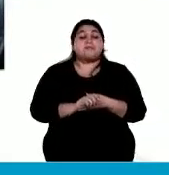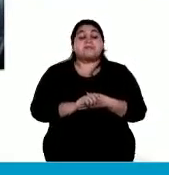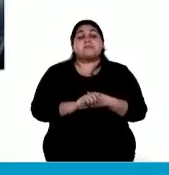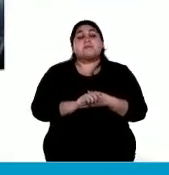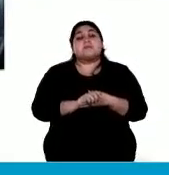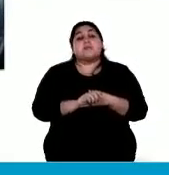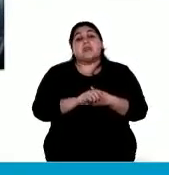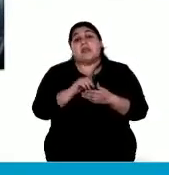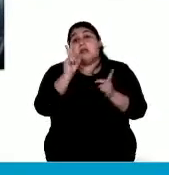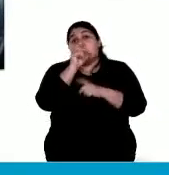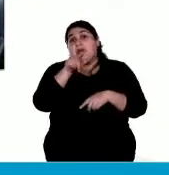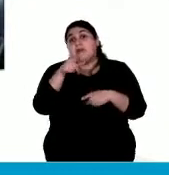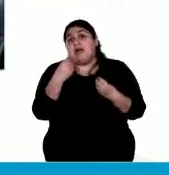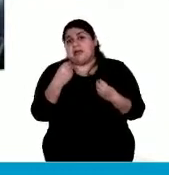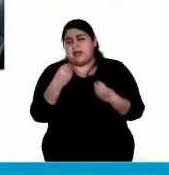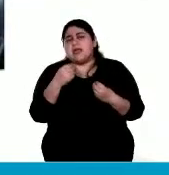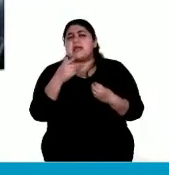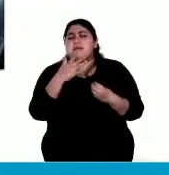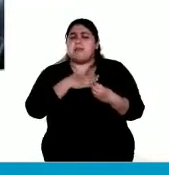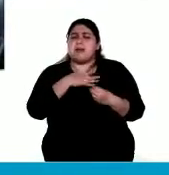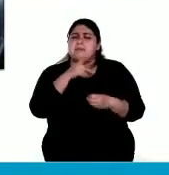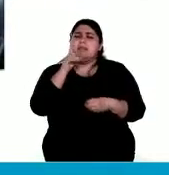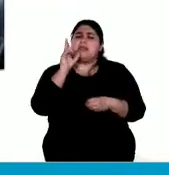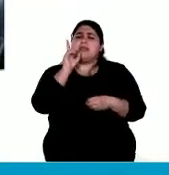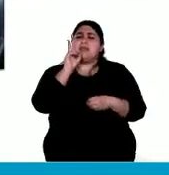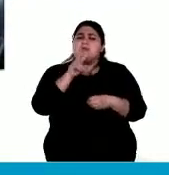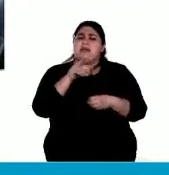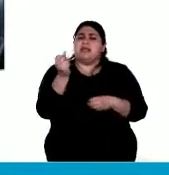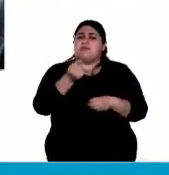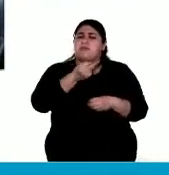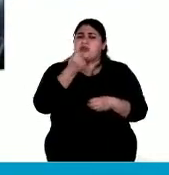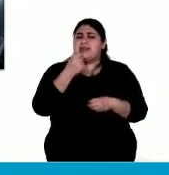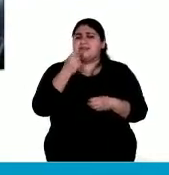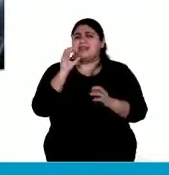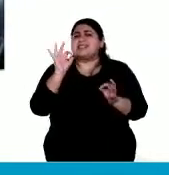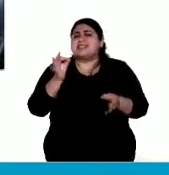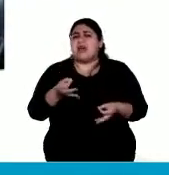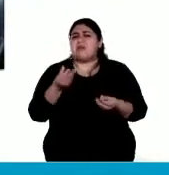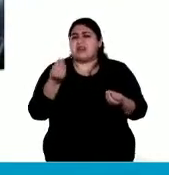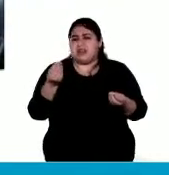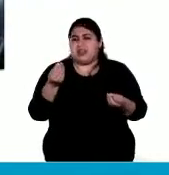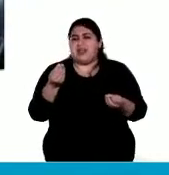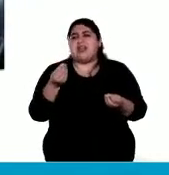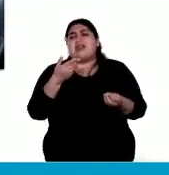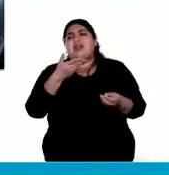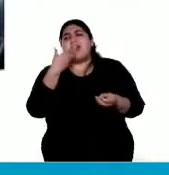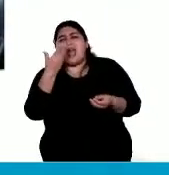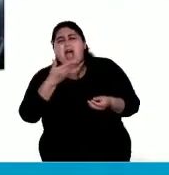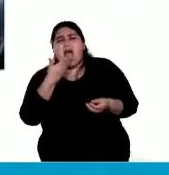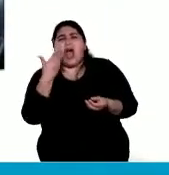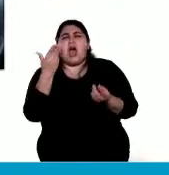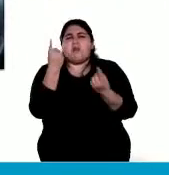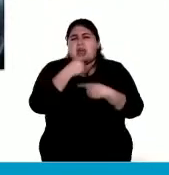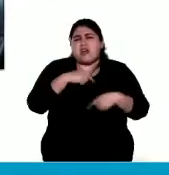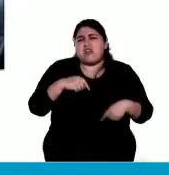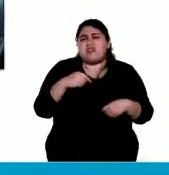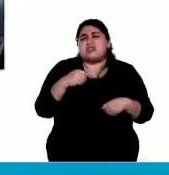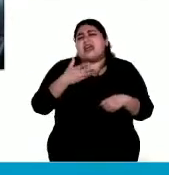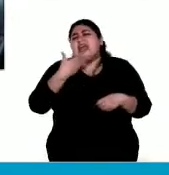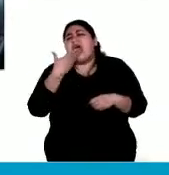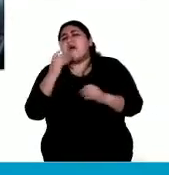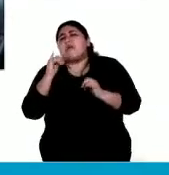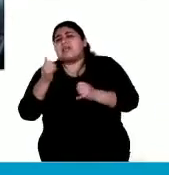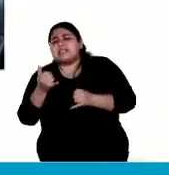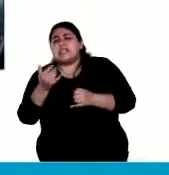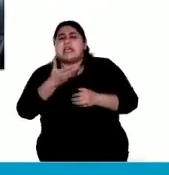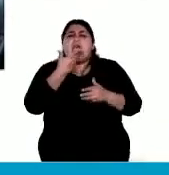de este problema, me parece que es importante saber qué es lo que se dijo o lo que no se dijo y qué es lo que se hizo o lo que